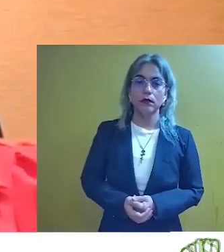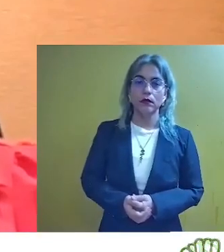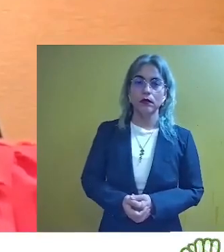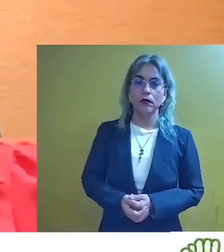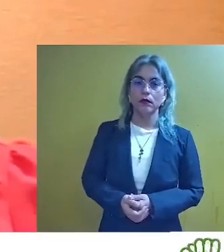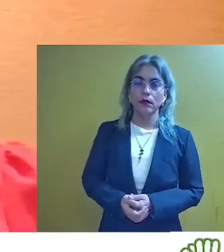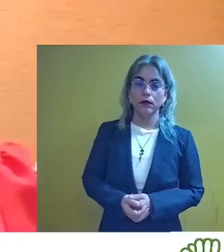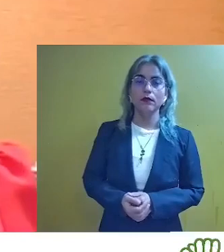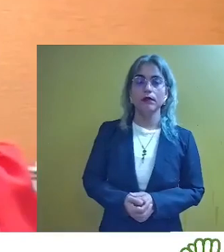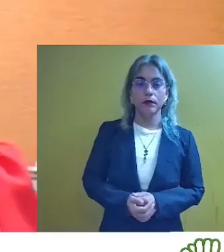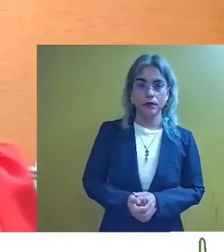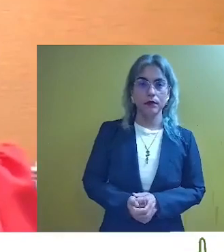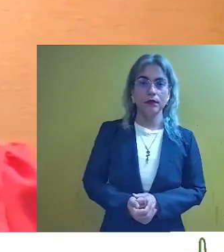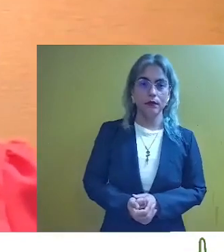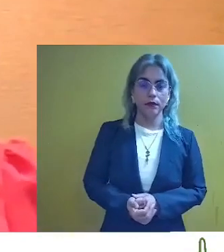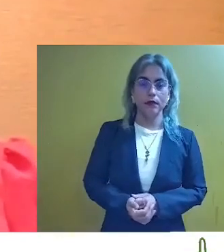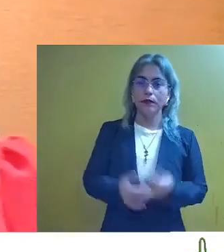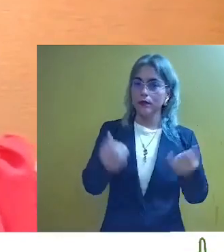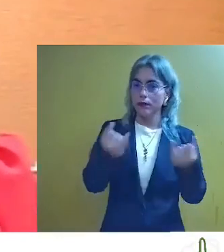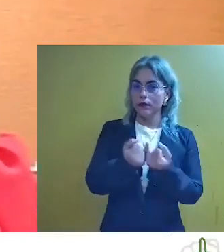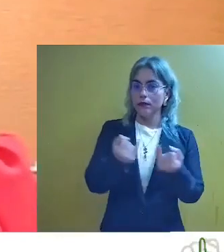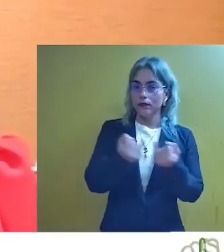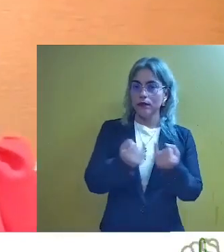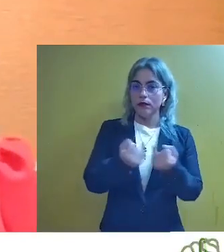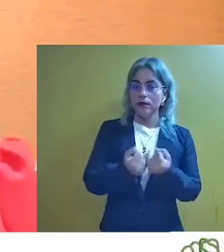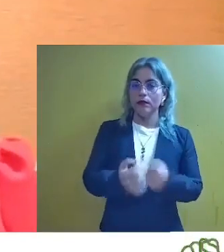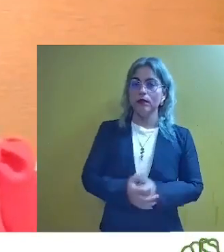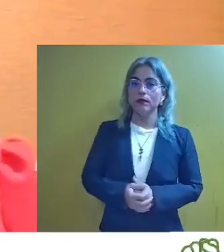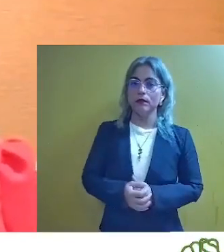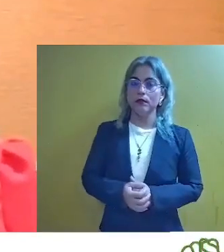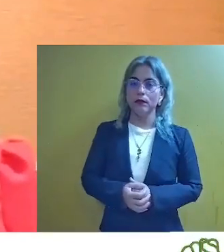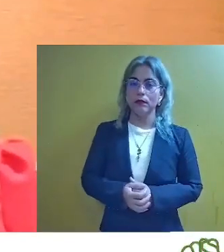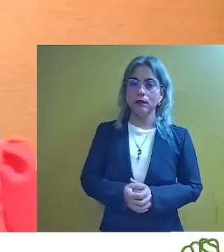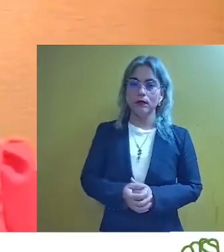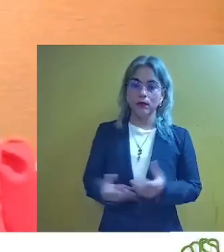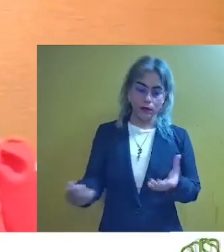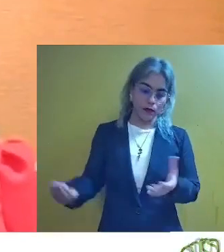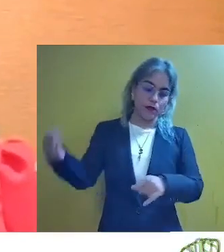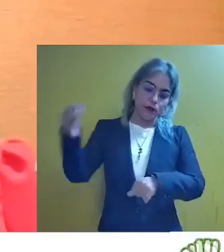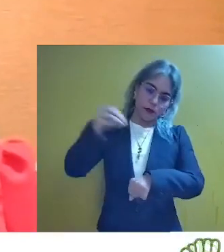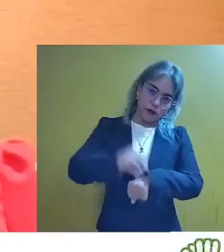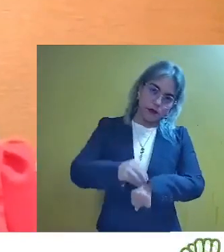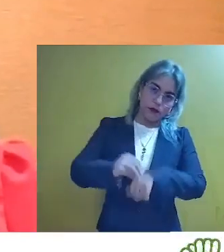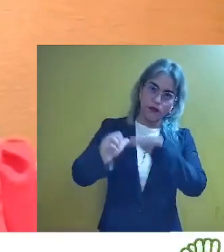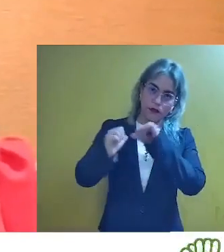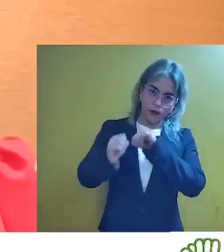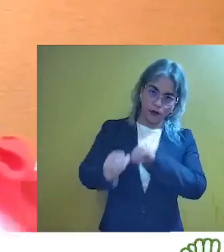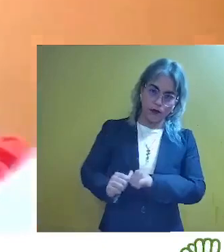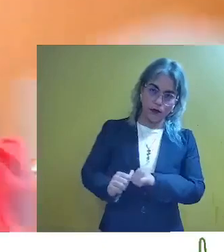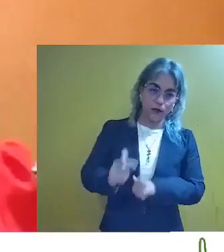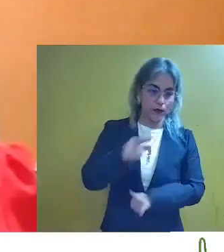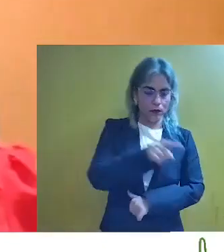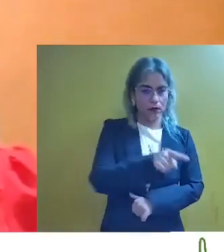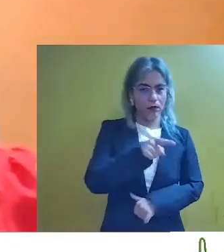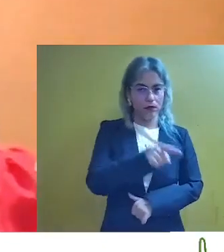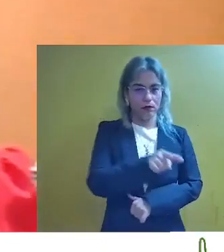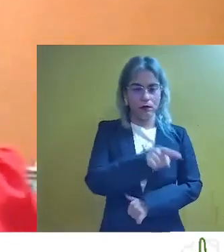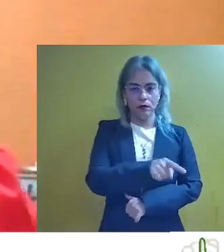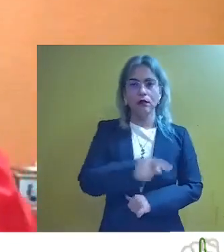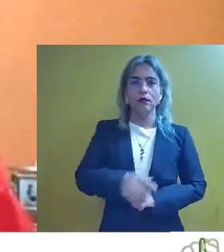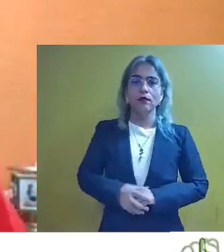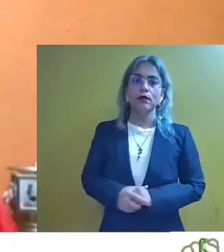inejecución, también este fue agregado a solicitud de la autoridad condenada con base en